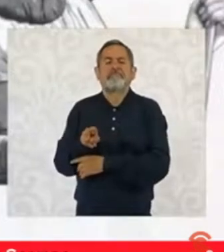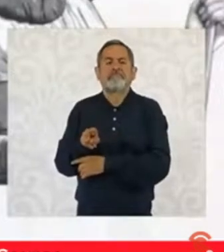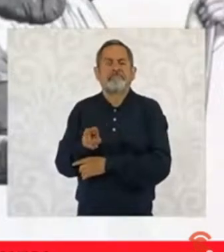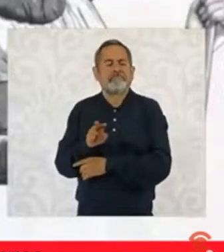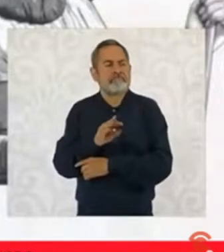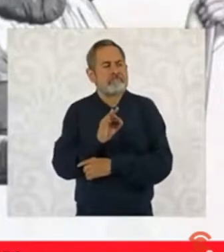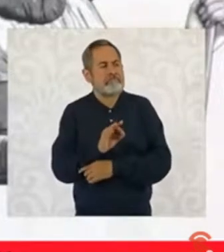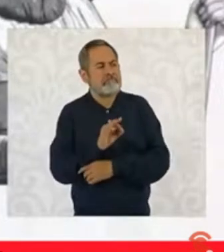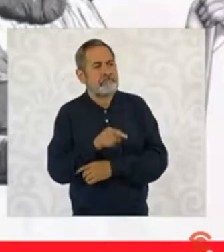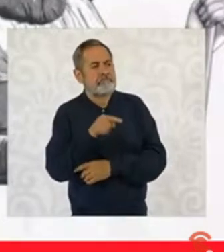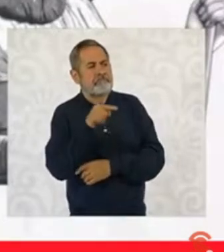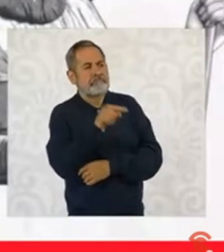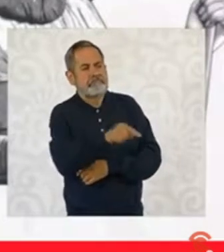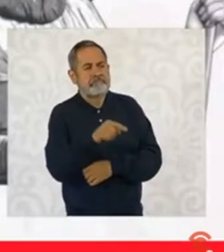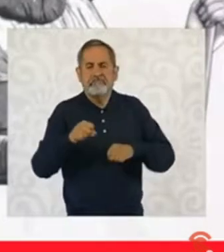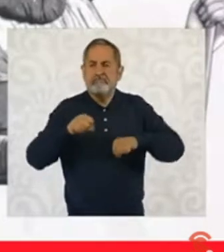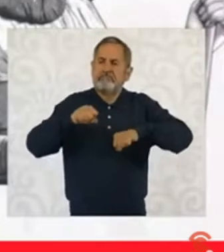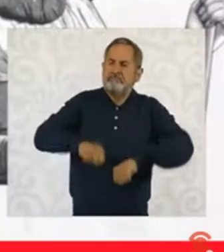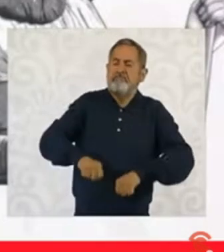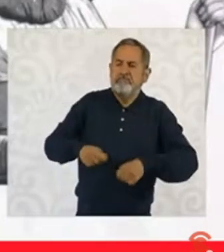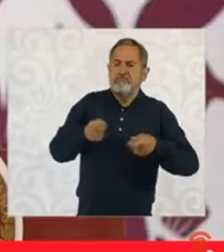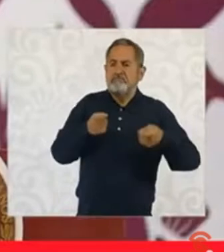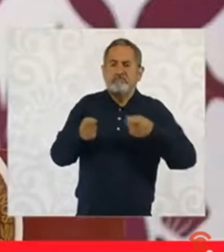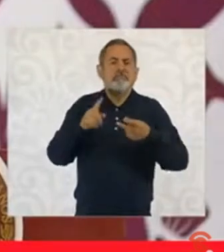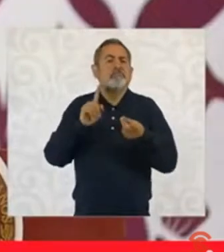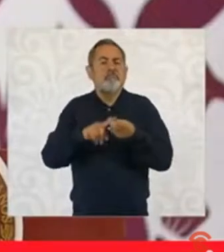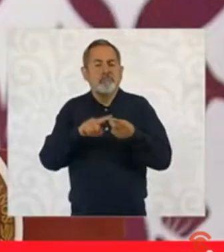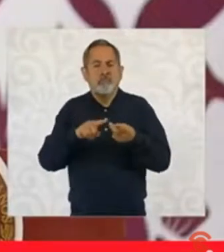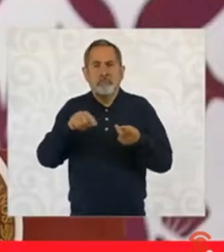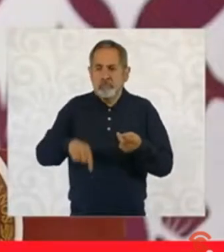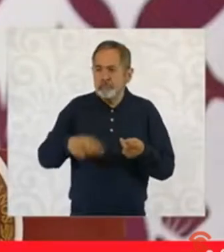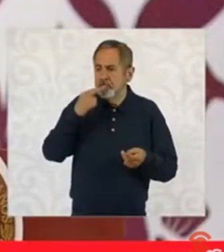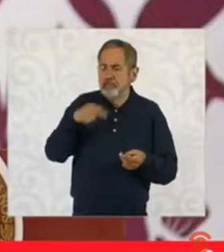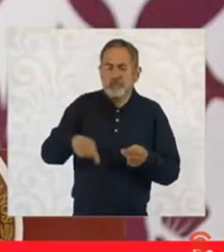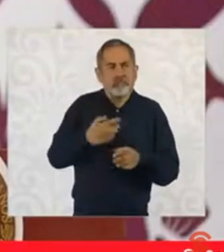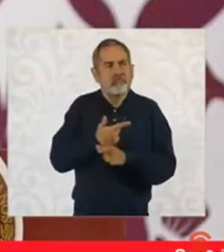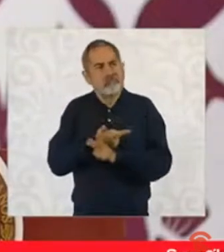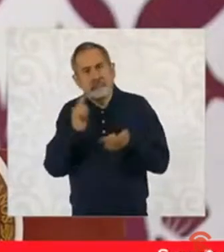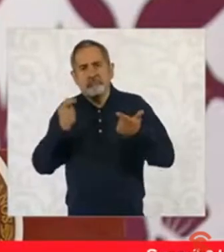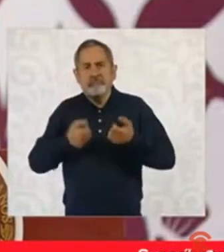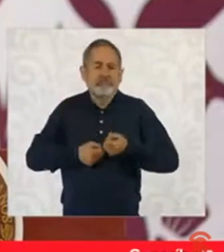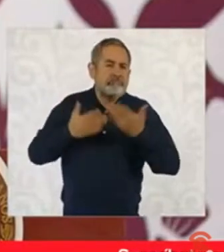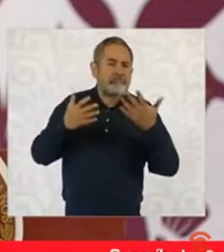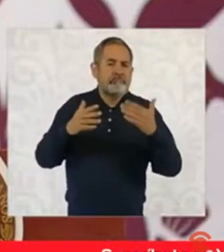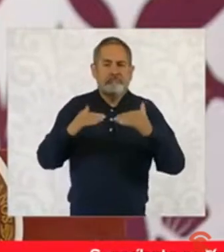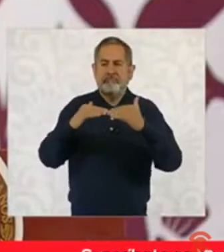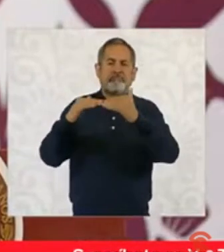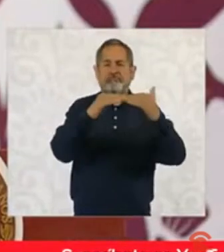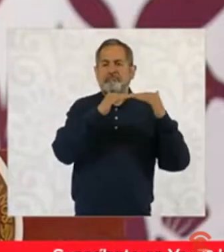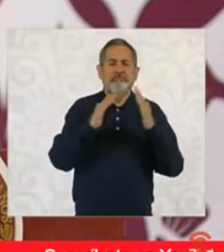dónde hay autoritarismo y dónde hay libertad y dónde hay democracia.